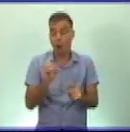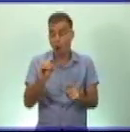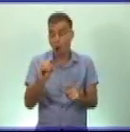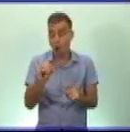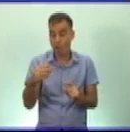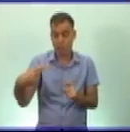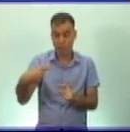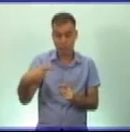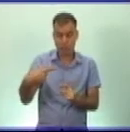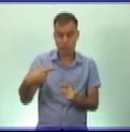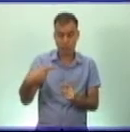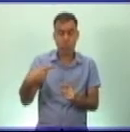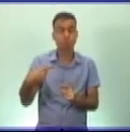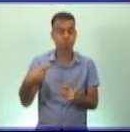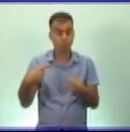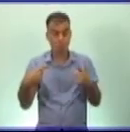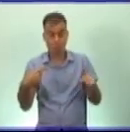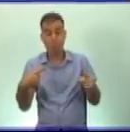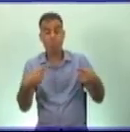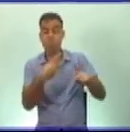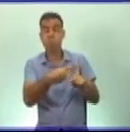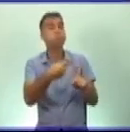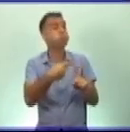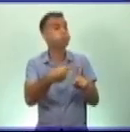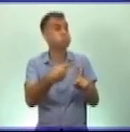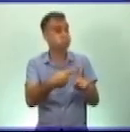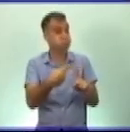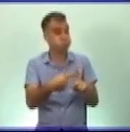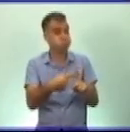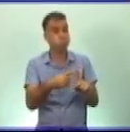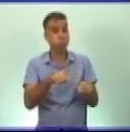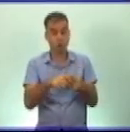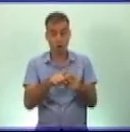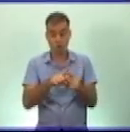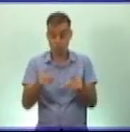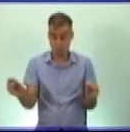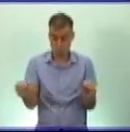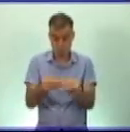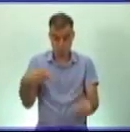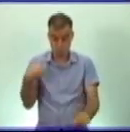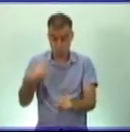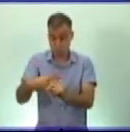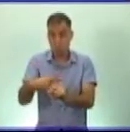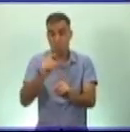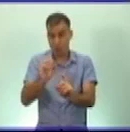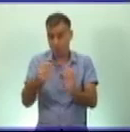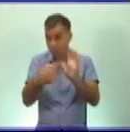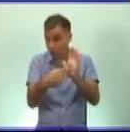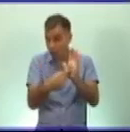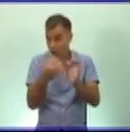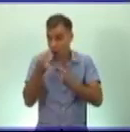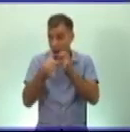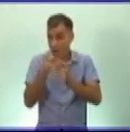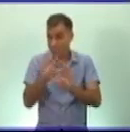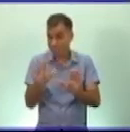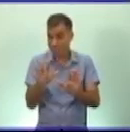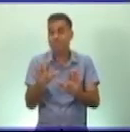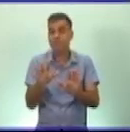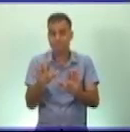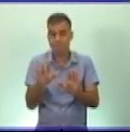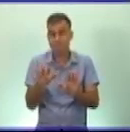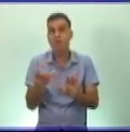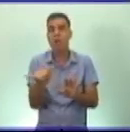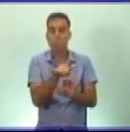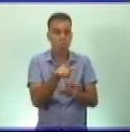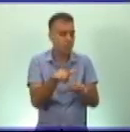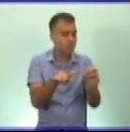el otro elemento tiene que ser positivo, porque recuerden que esta suma algebraica, y es una de las reglas que vimos anteriormente, tiene que ser igual a